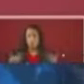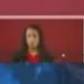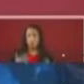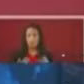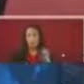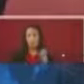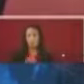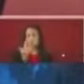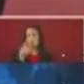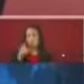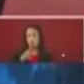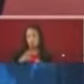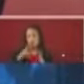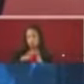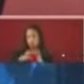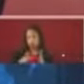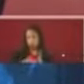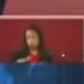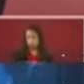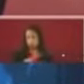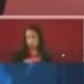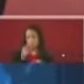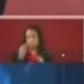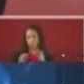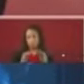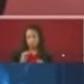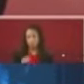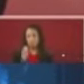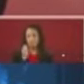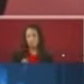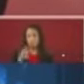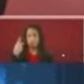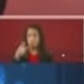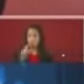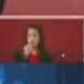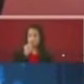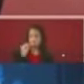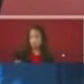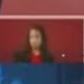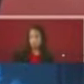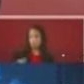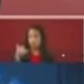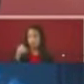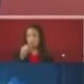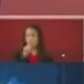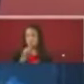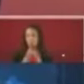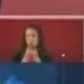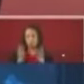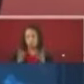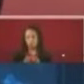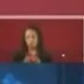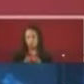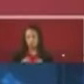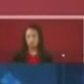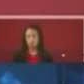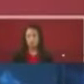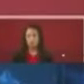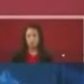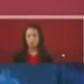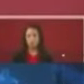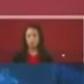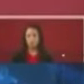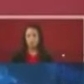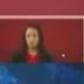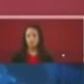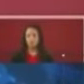ve al juez. Sí, exactamente, y además lo que tú dices es cierto. La gente más humilde de este país, la